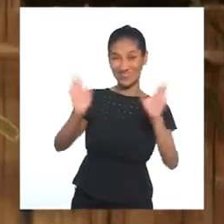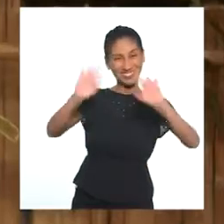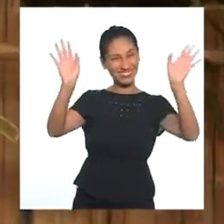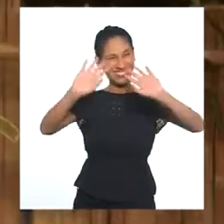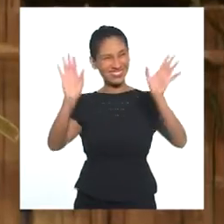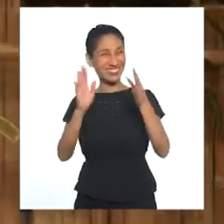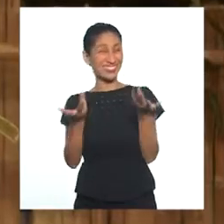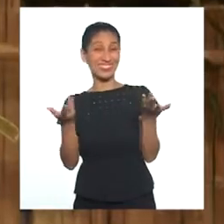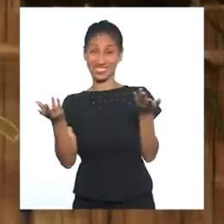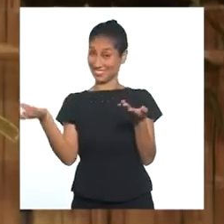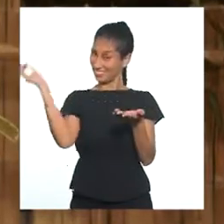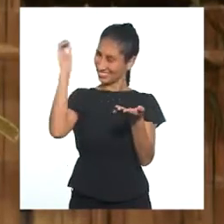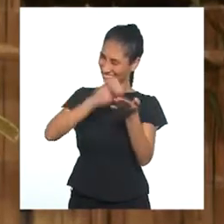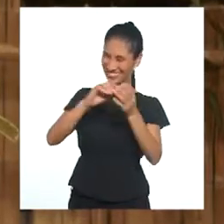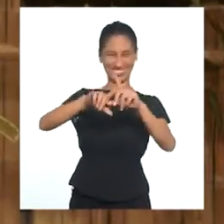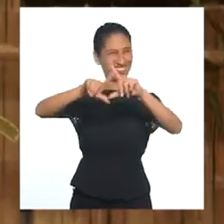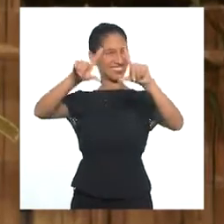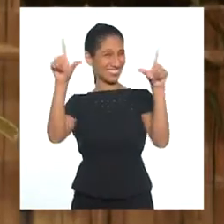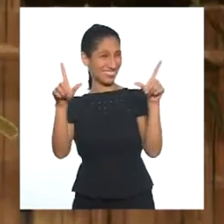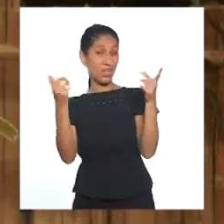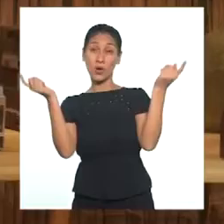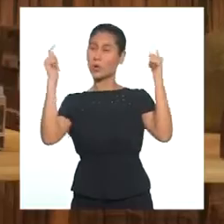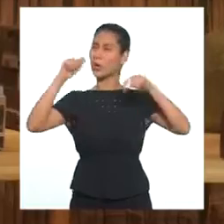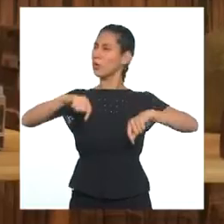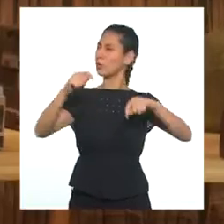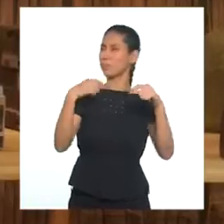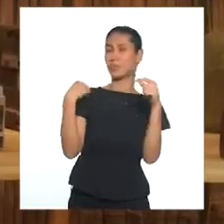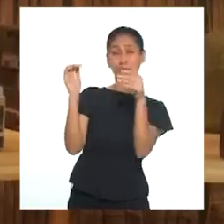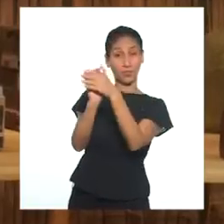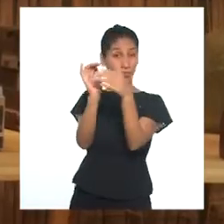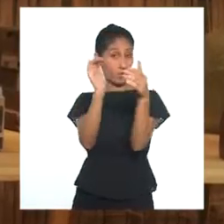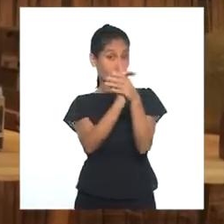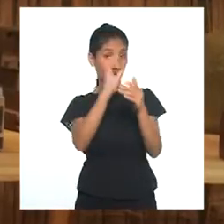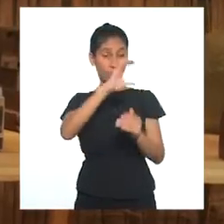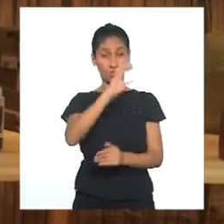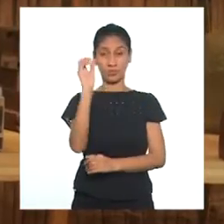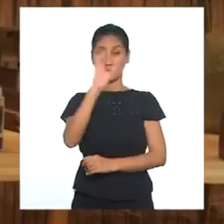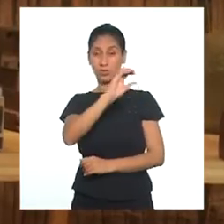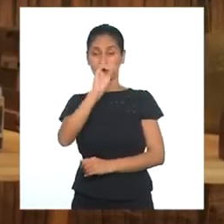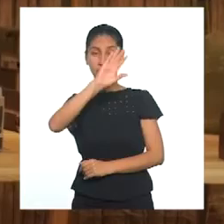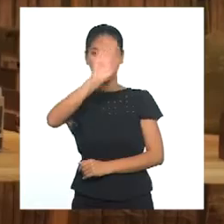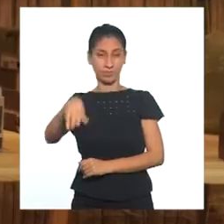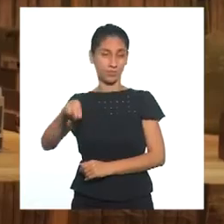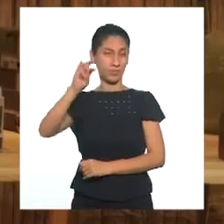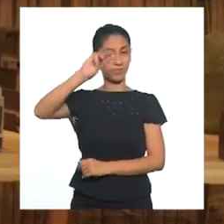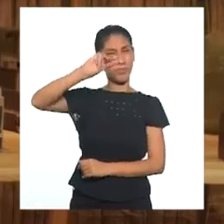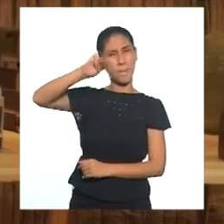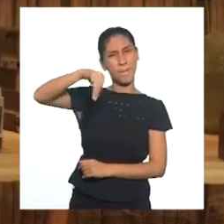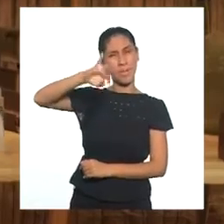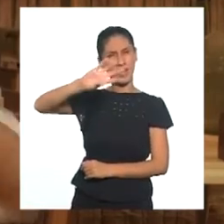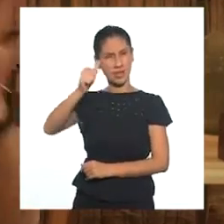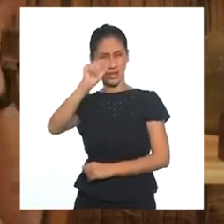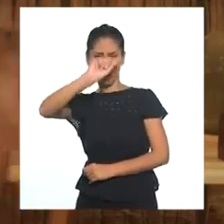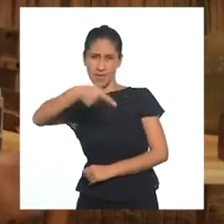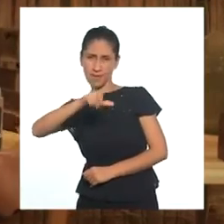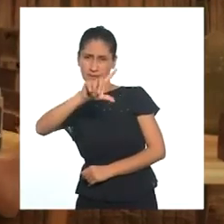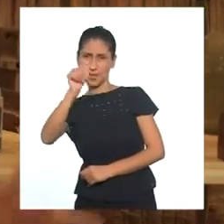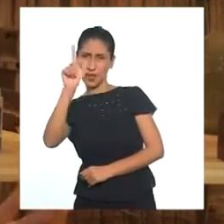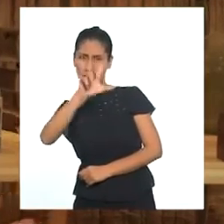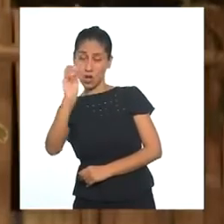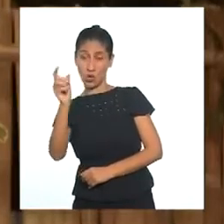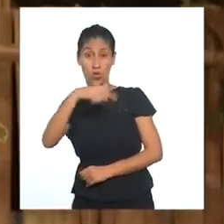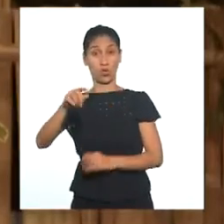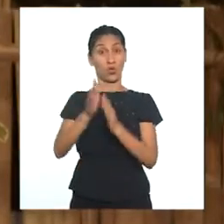¡Hola, chicas y chicos! ¡Ya estamos de vuelta! Hoy nuestros amigos Coco, Mika y Lalo han descubierto un gran